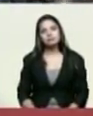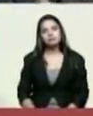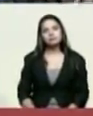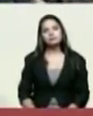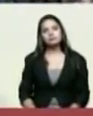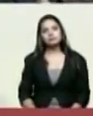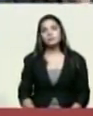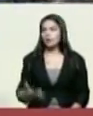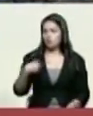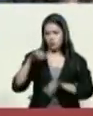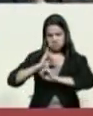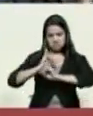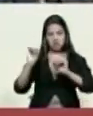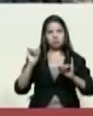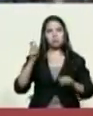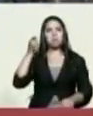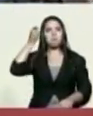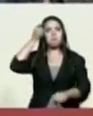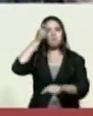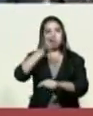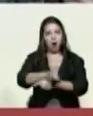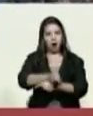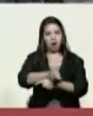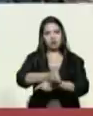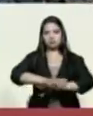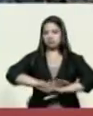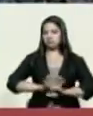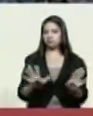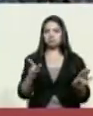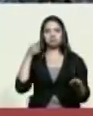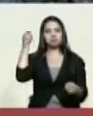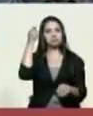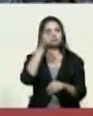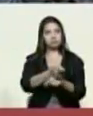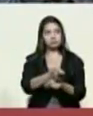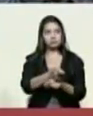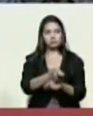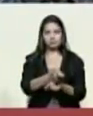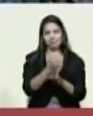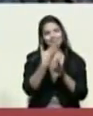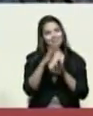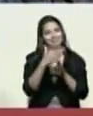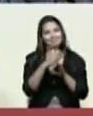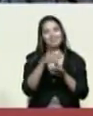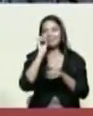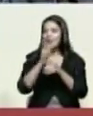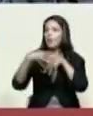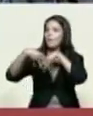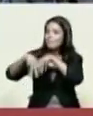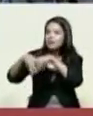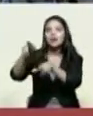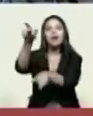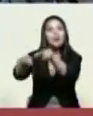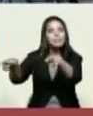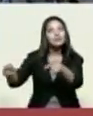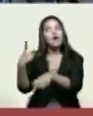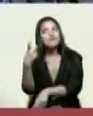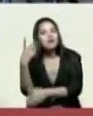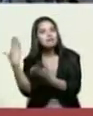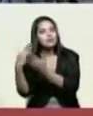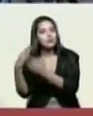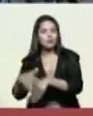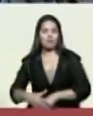Yo estudié, yo ya estudié, pero yo debo salir a marchar por los que no han podido